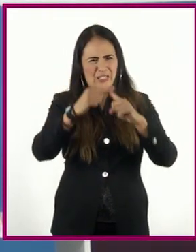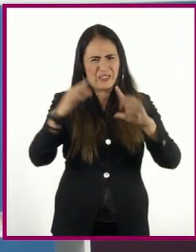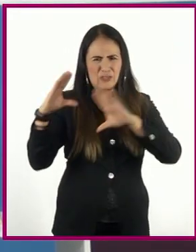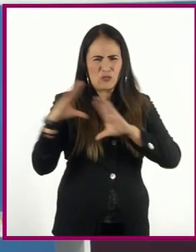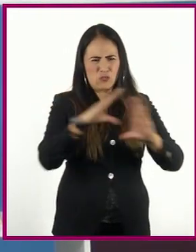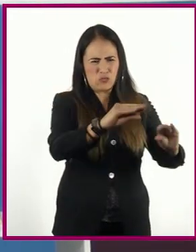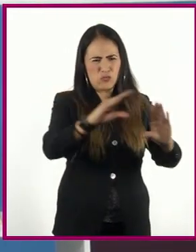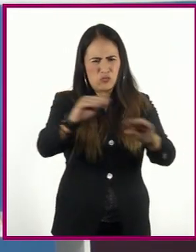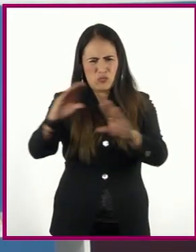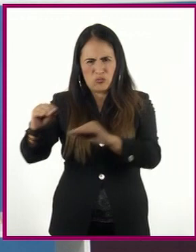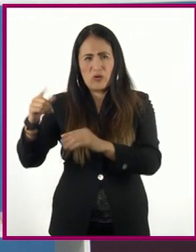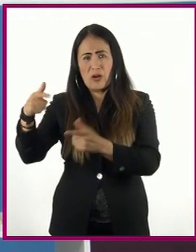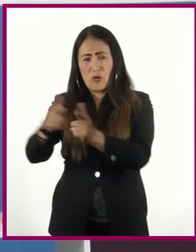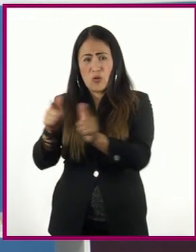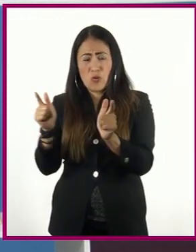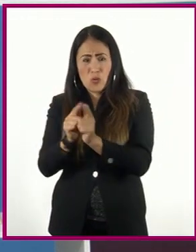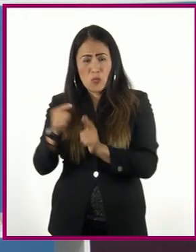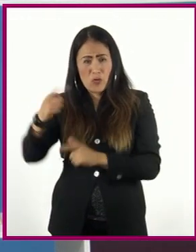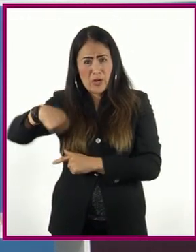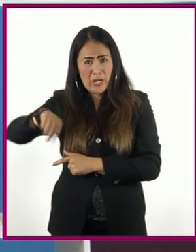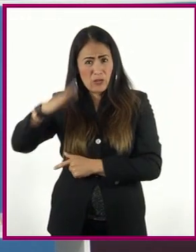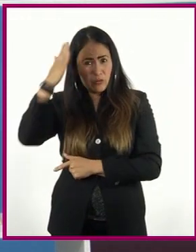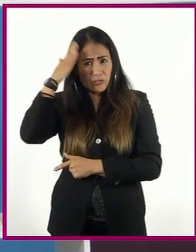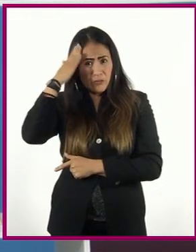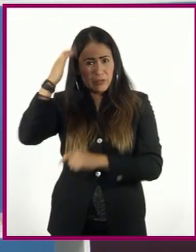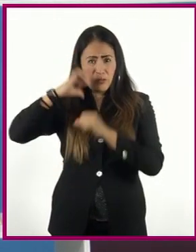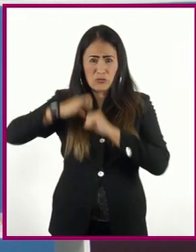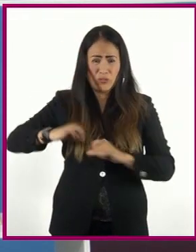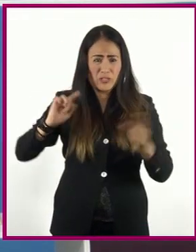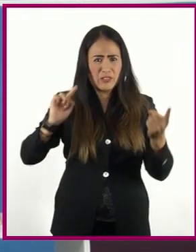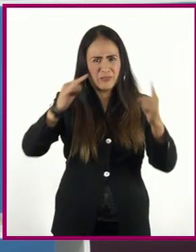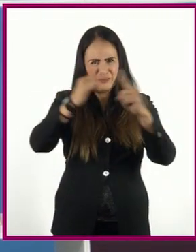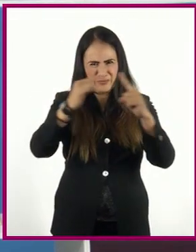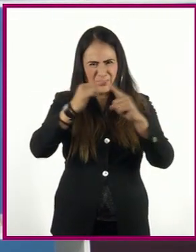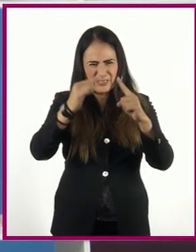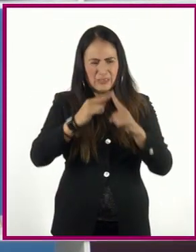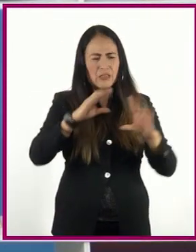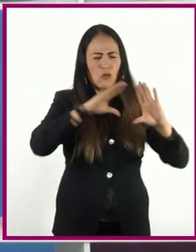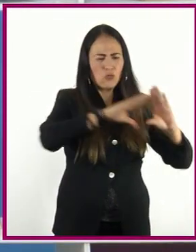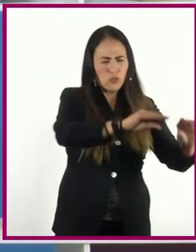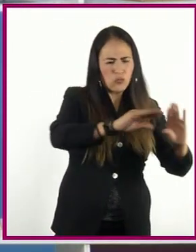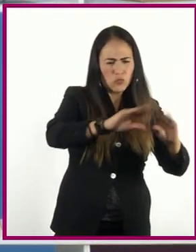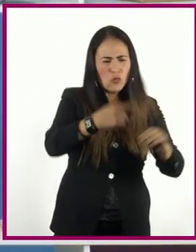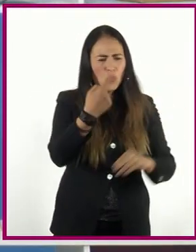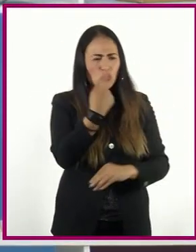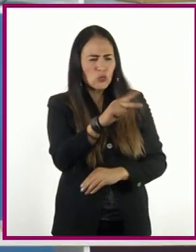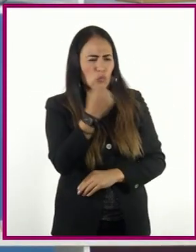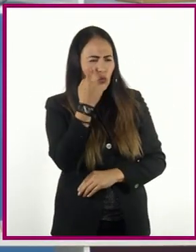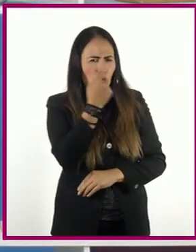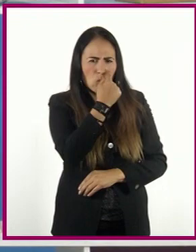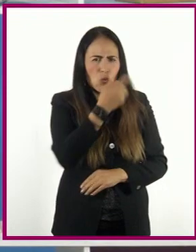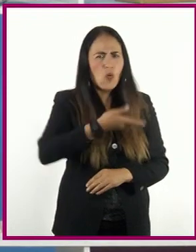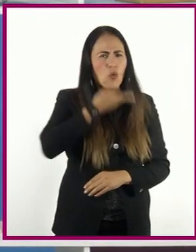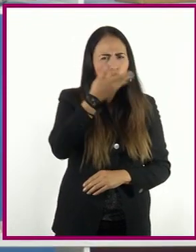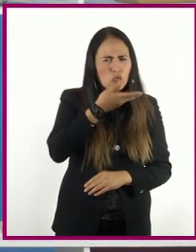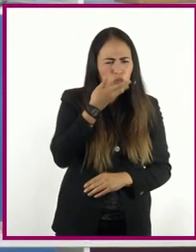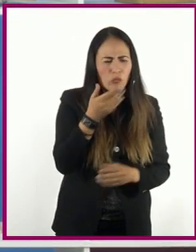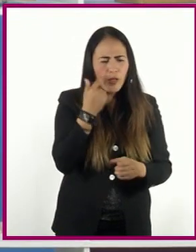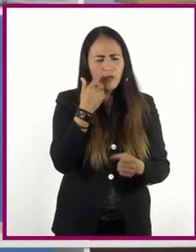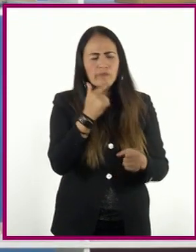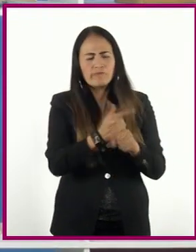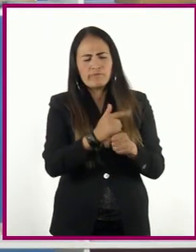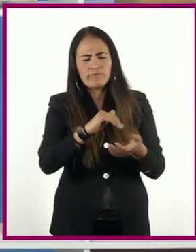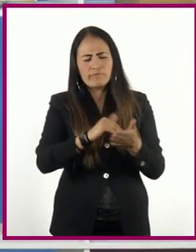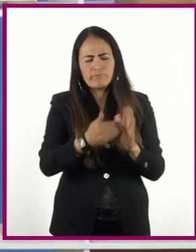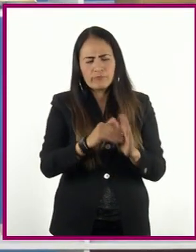de diversos recursos que les permitieron adentrarse en la cosmovisión de los indígenas. Por ello empalmaron sus